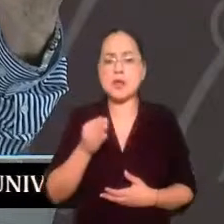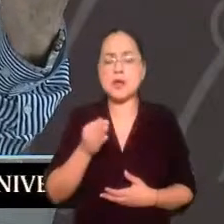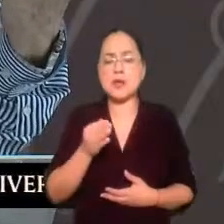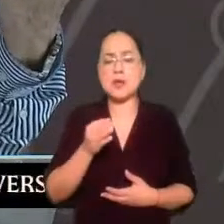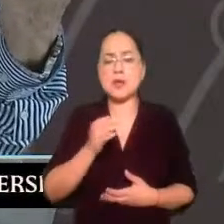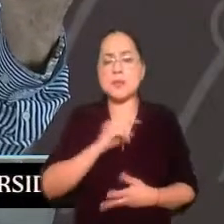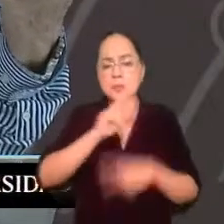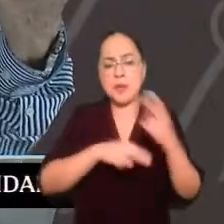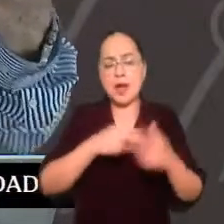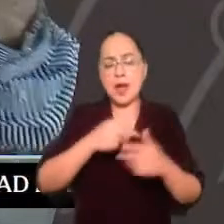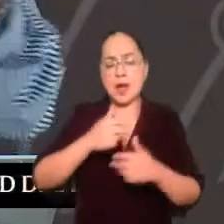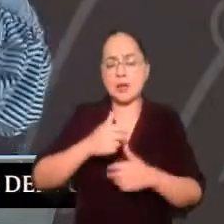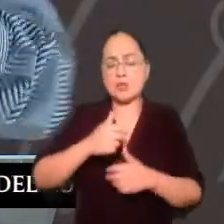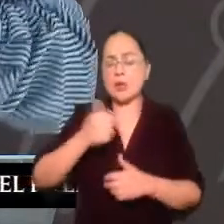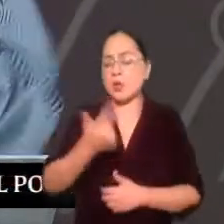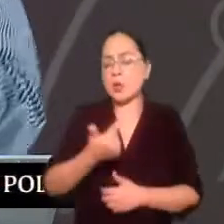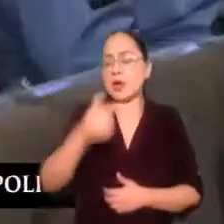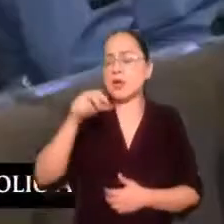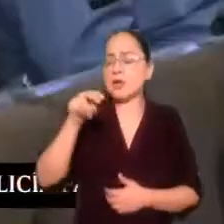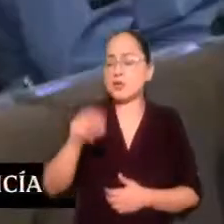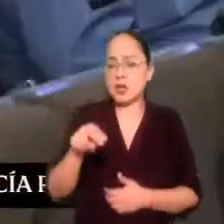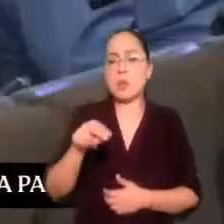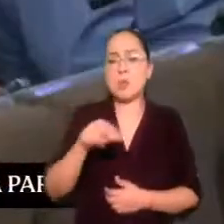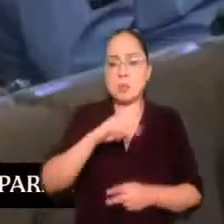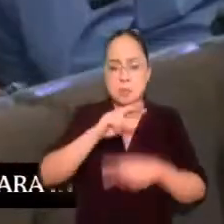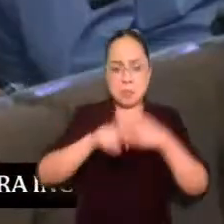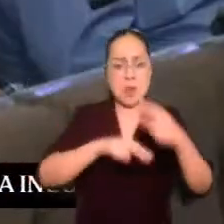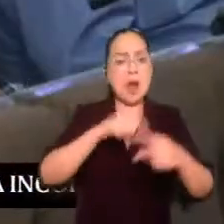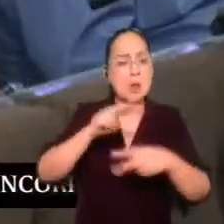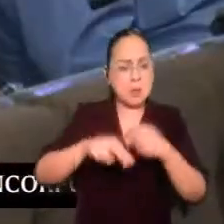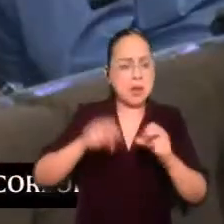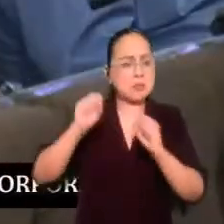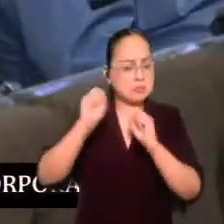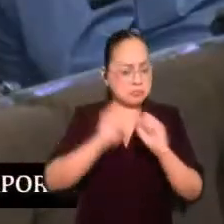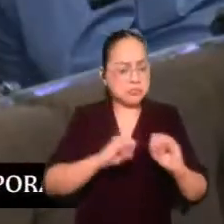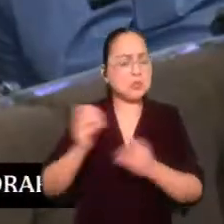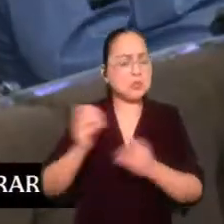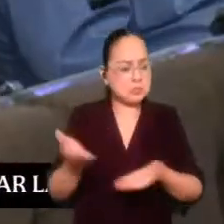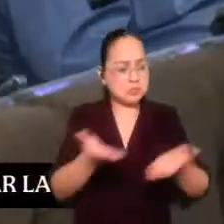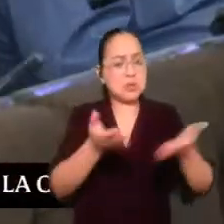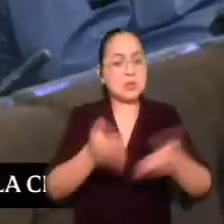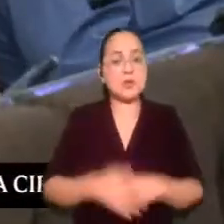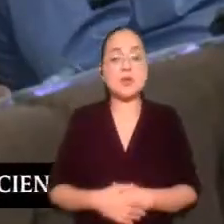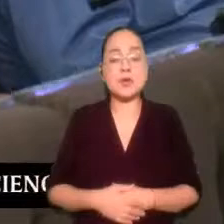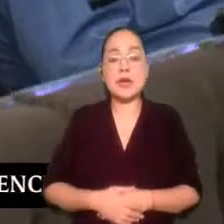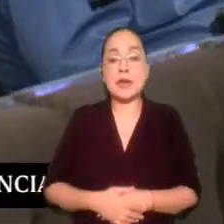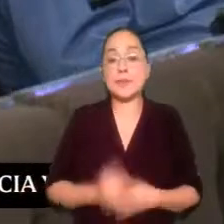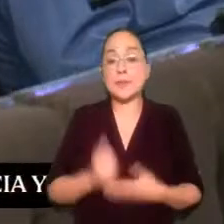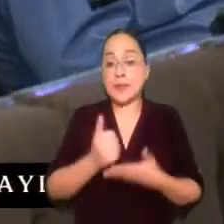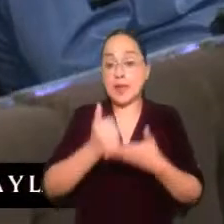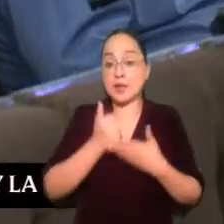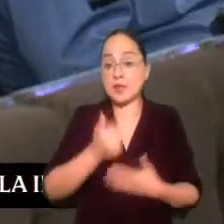elementos de la Guardia Nacional. Eso nos ayuda a que no estemos tan